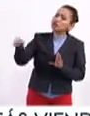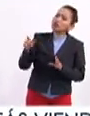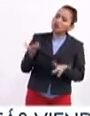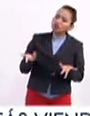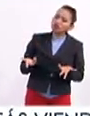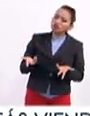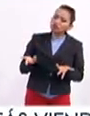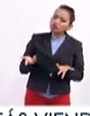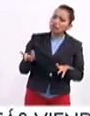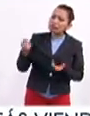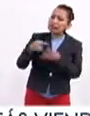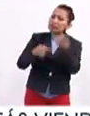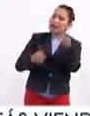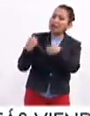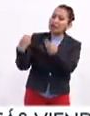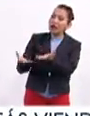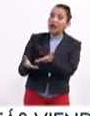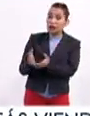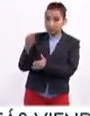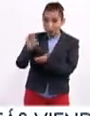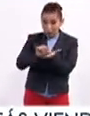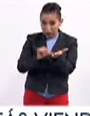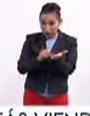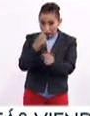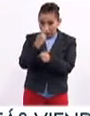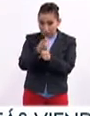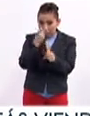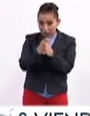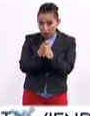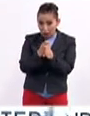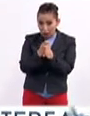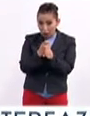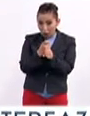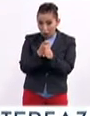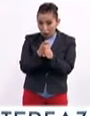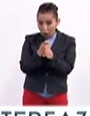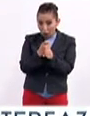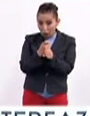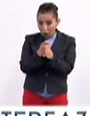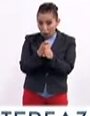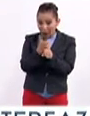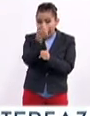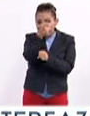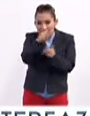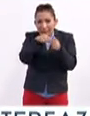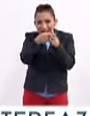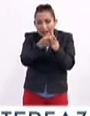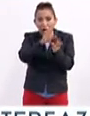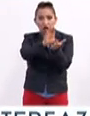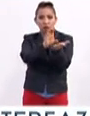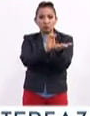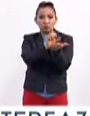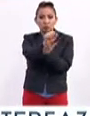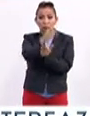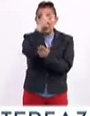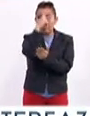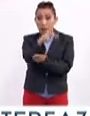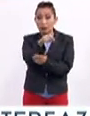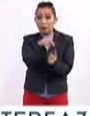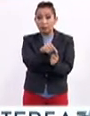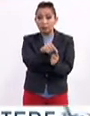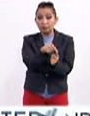ellos tal, tal y tal? Y eso está en el artículo primero, está en el artículo. Así inicia la Constitución